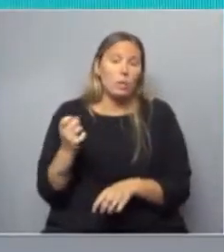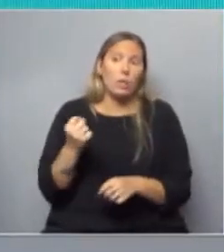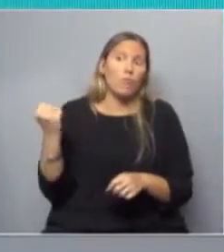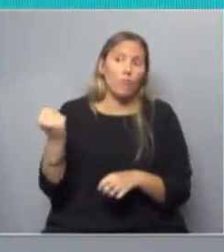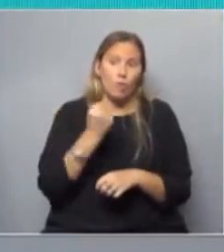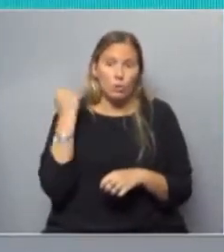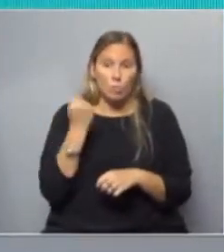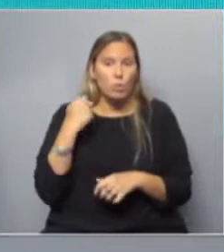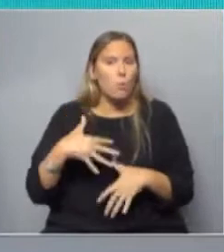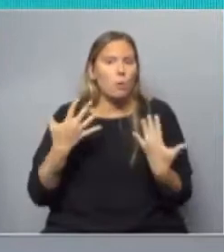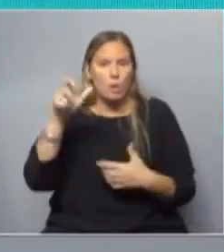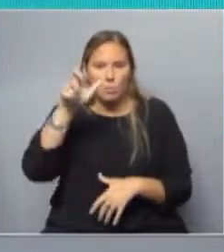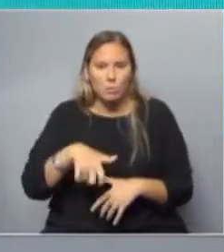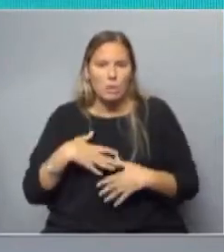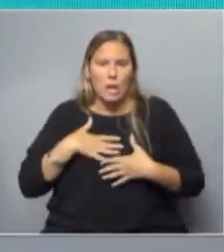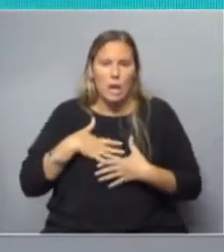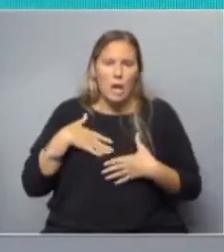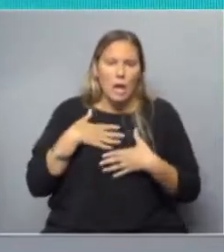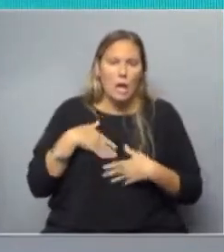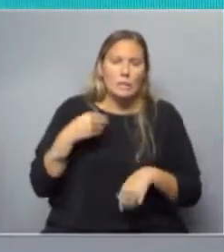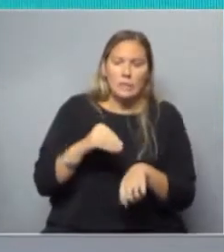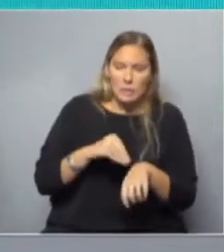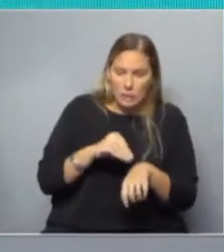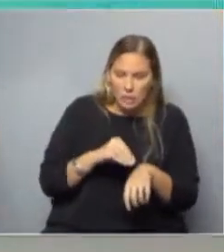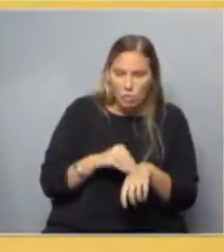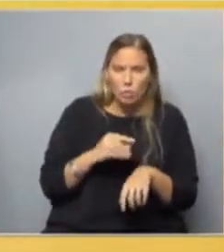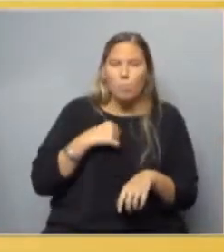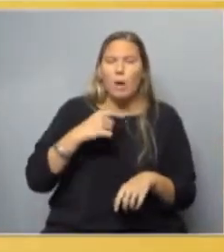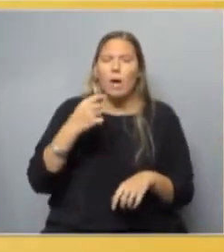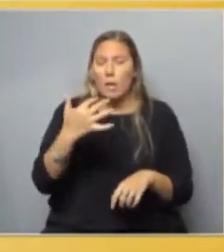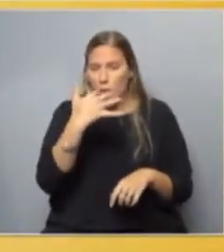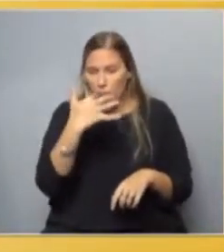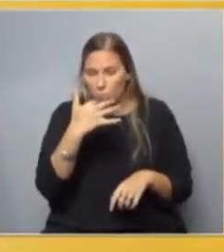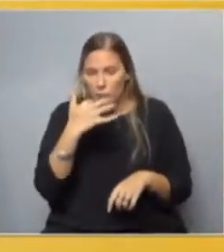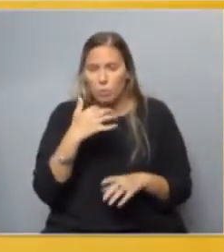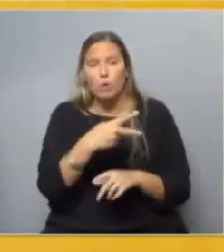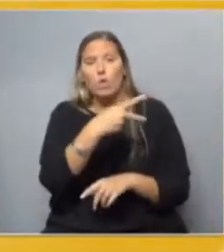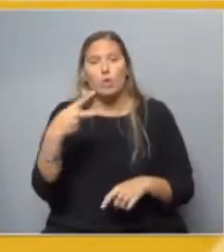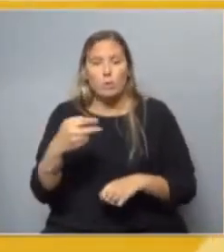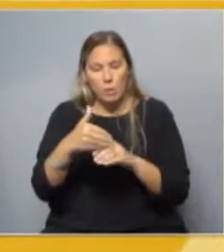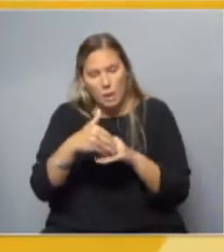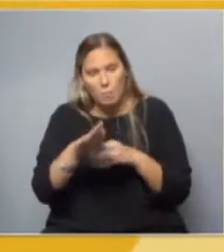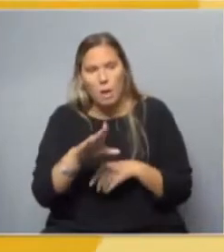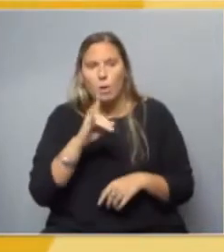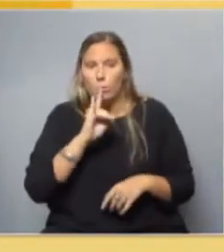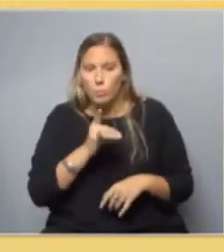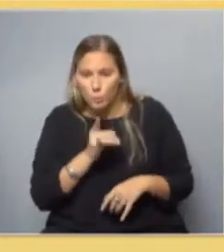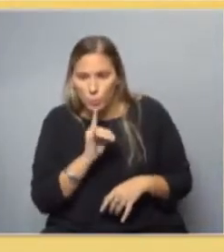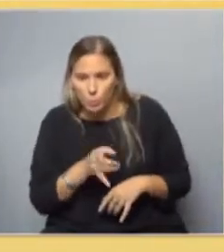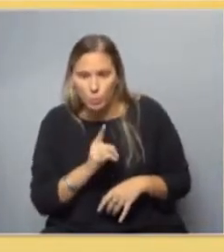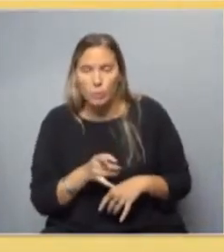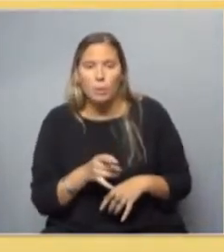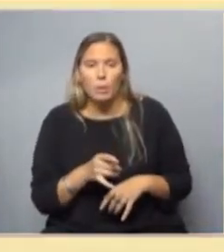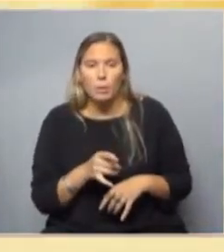Entonces, cualquier persona que tenga síntomas respiratorios prolongados por más de 2 semanas, con expectoración, ¿no?